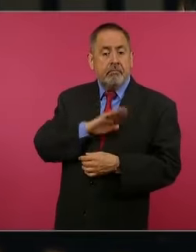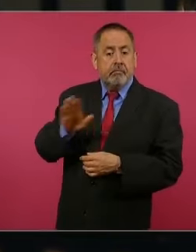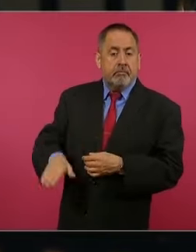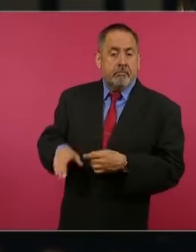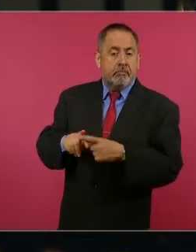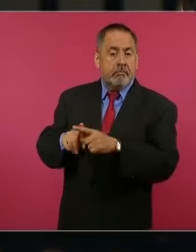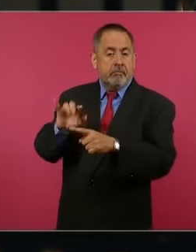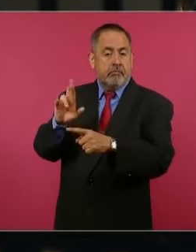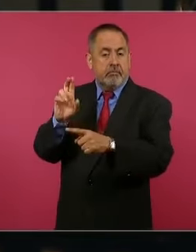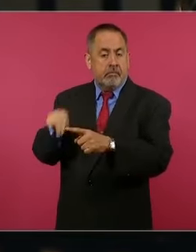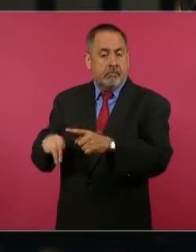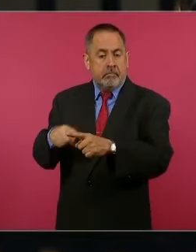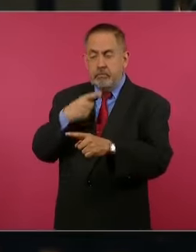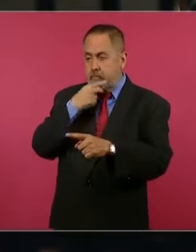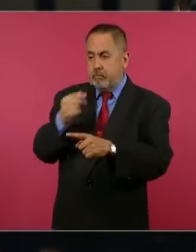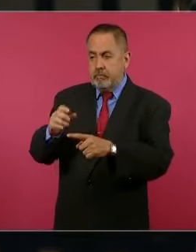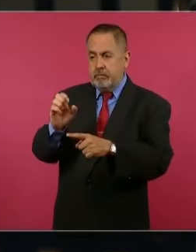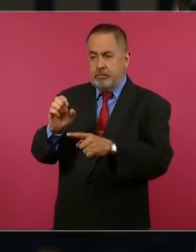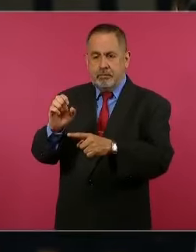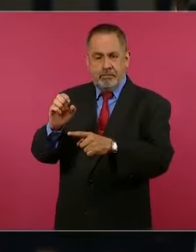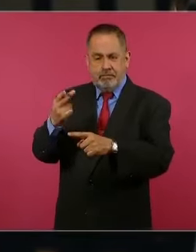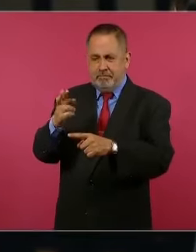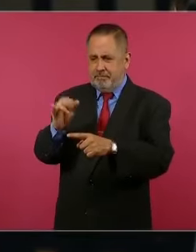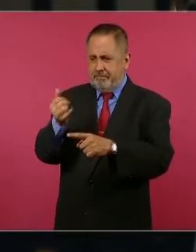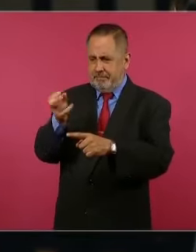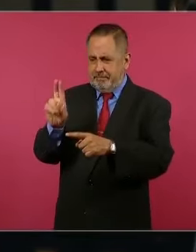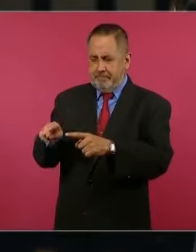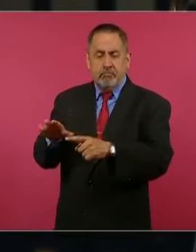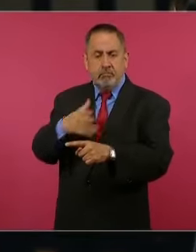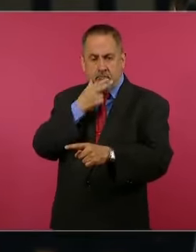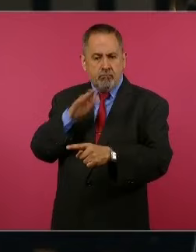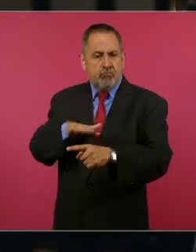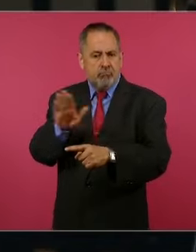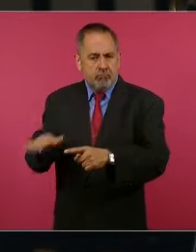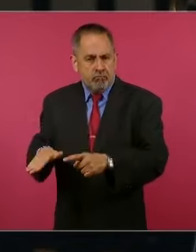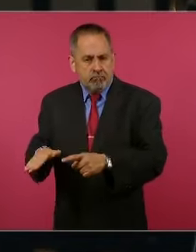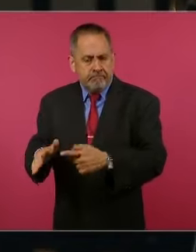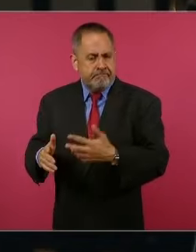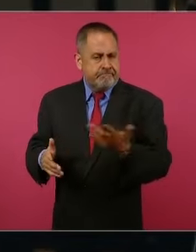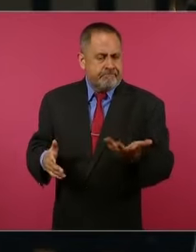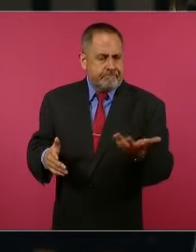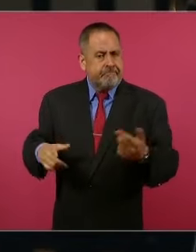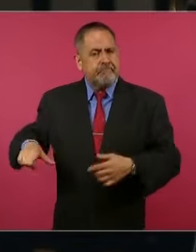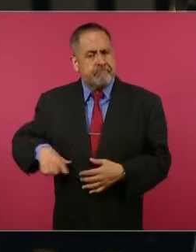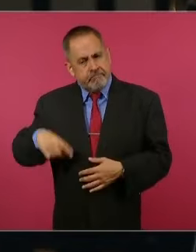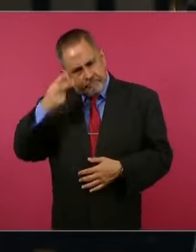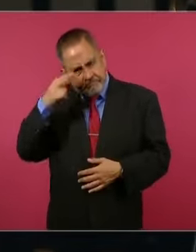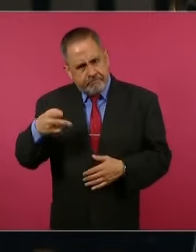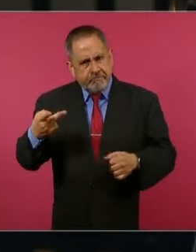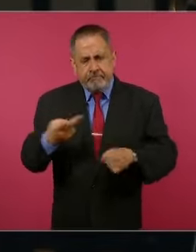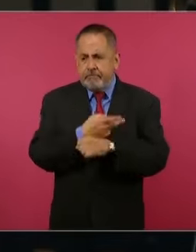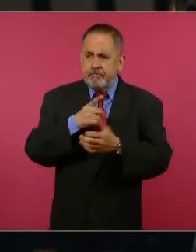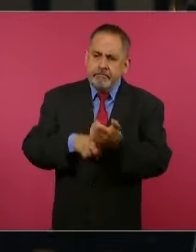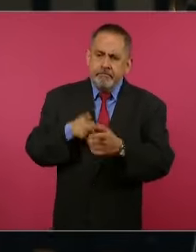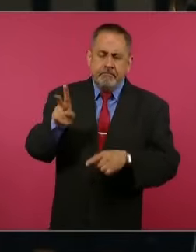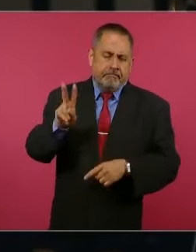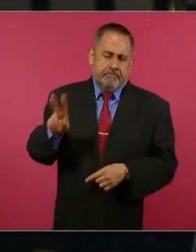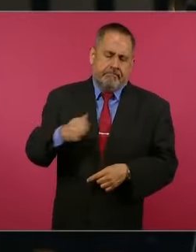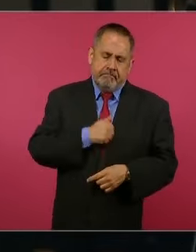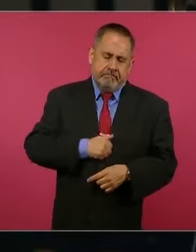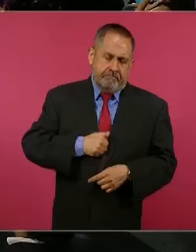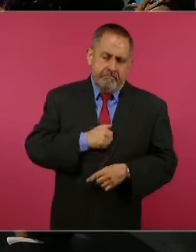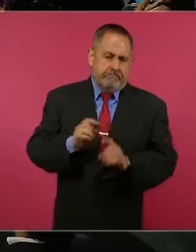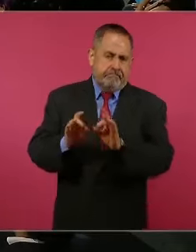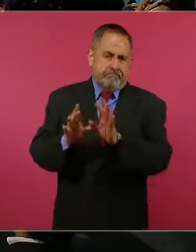Irán ebrahim raisi Eh pues la la postura del gobierno mexicano referente a esta lamentable situación